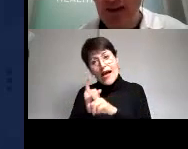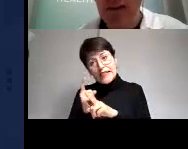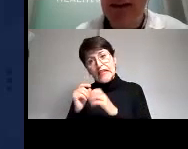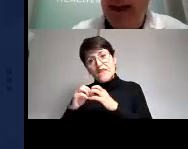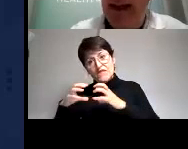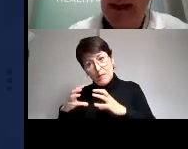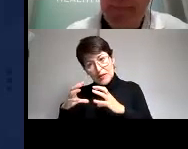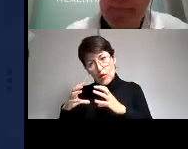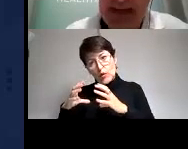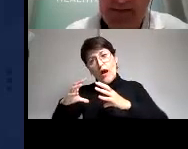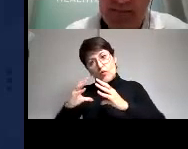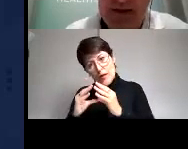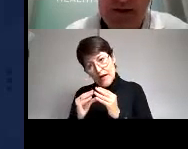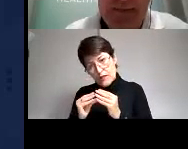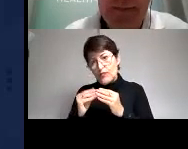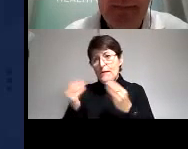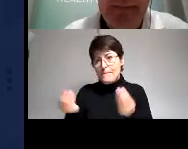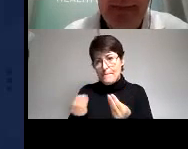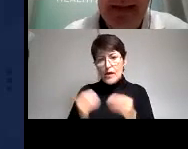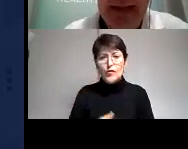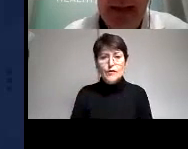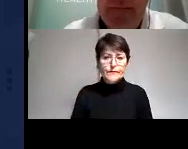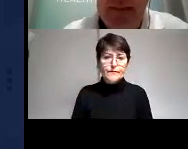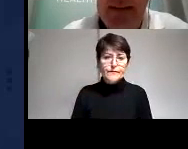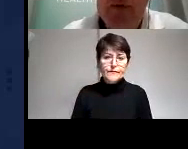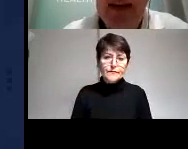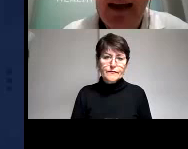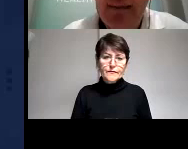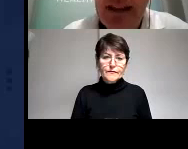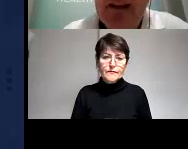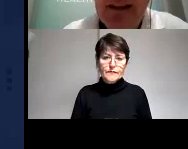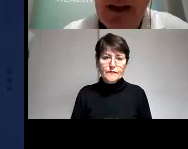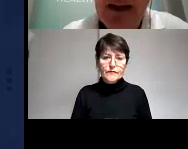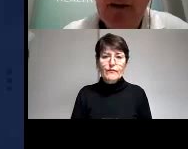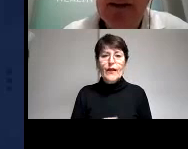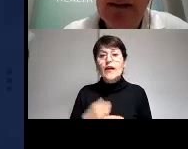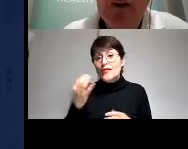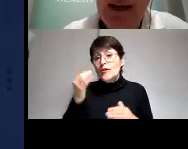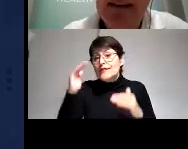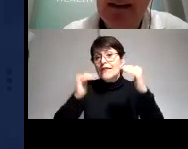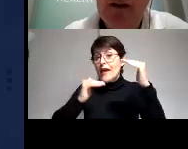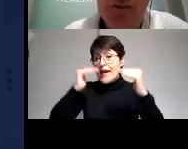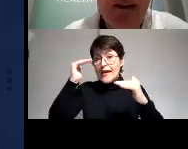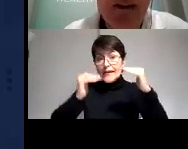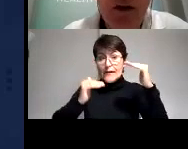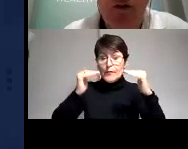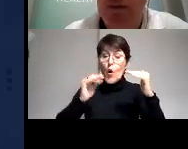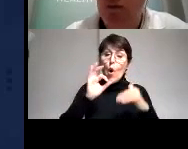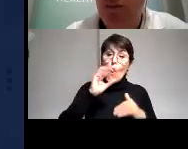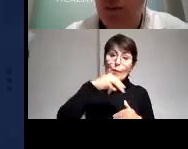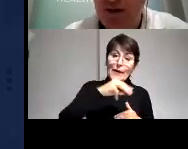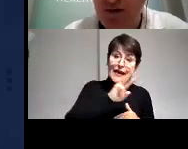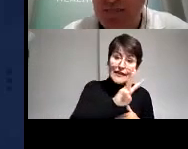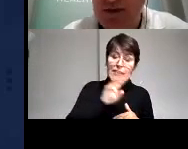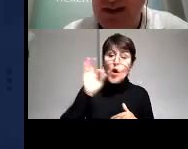de compensación de la inflamación. Vale, pues debería existir un equilibrio entre los omega 3 y los omega 6 que